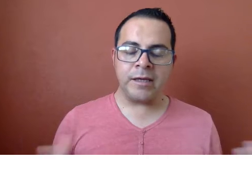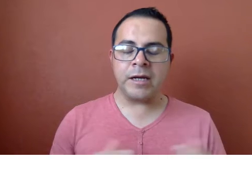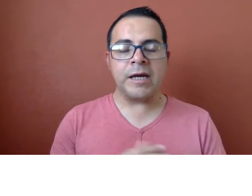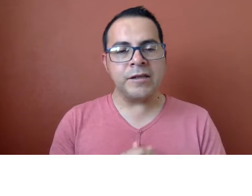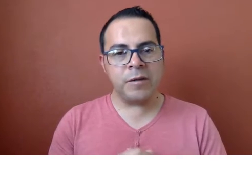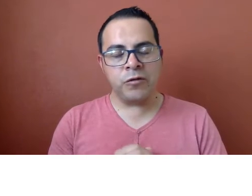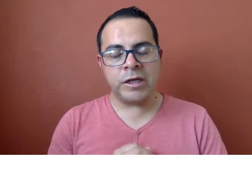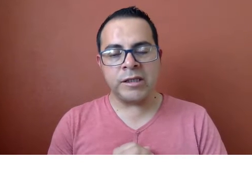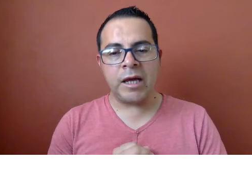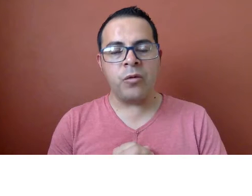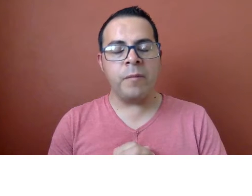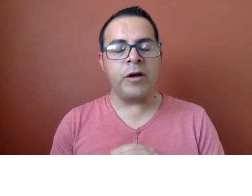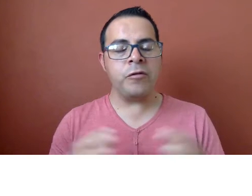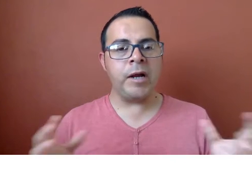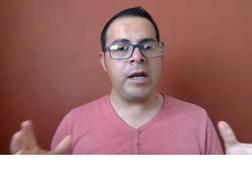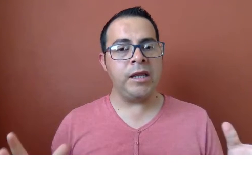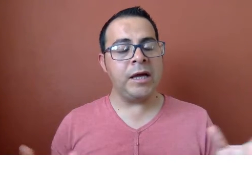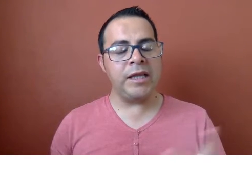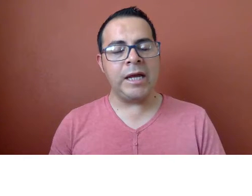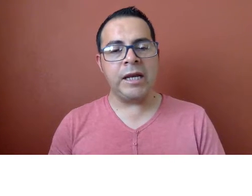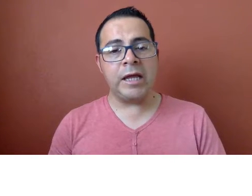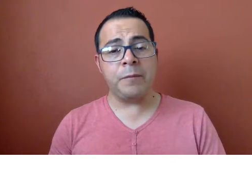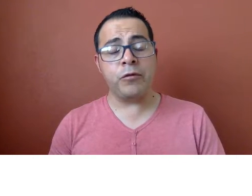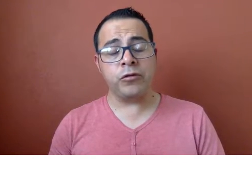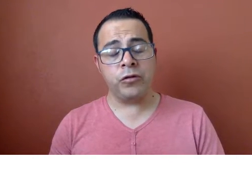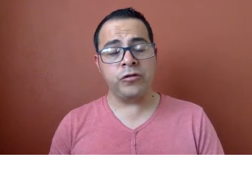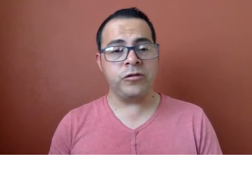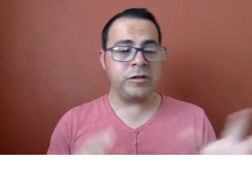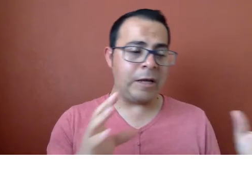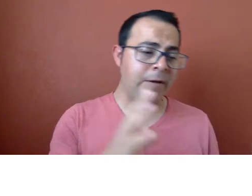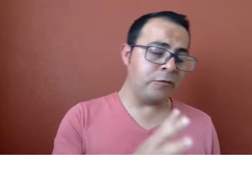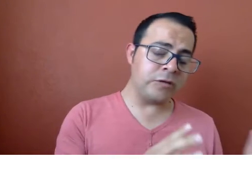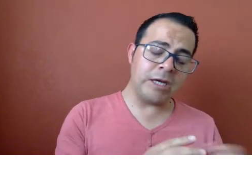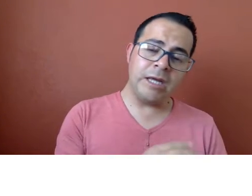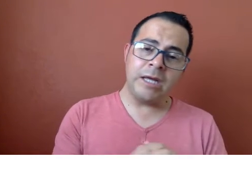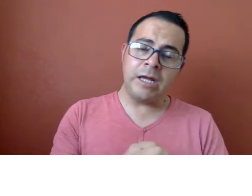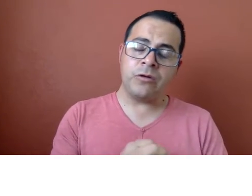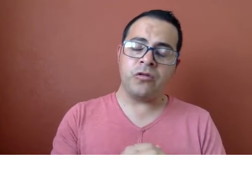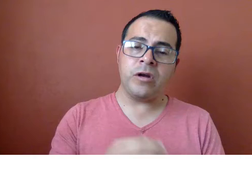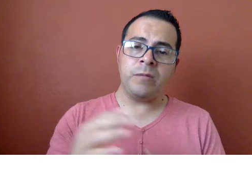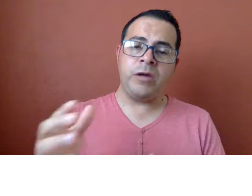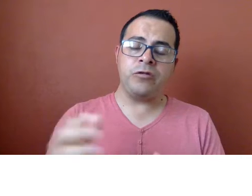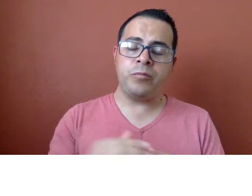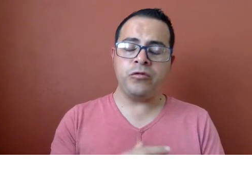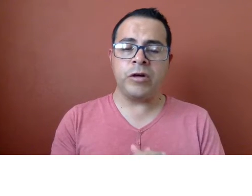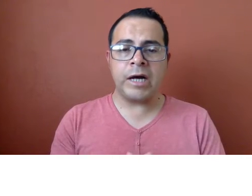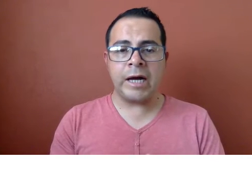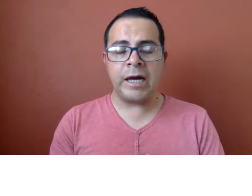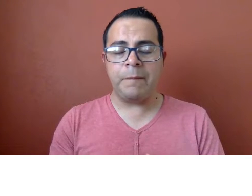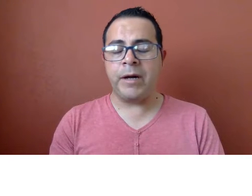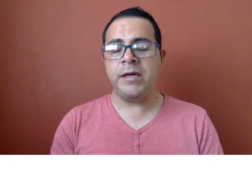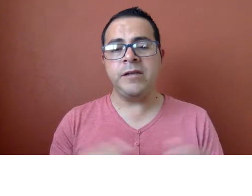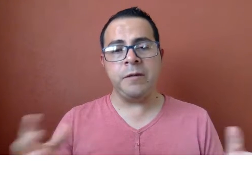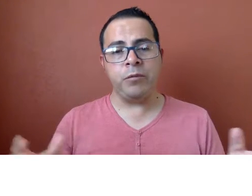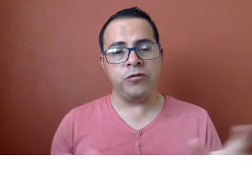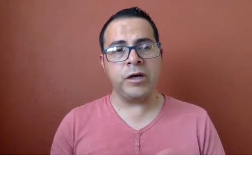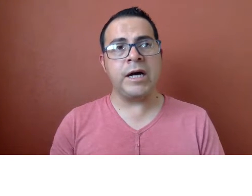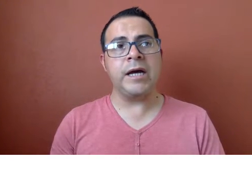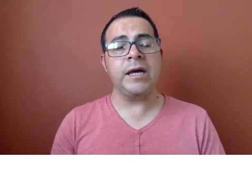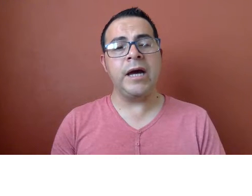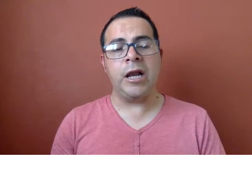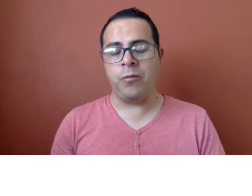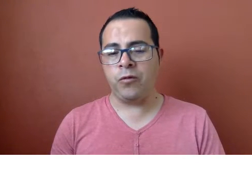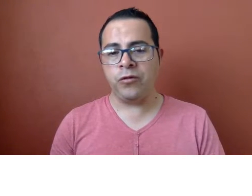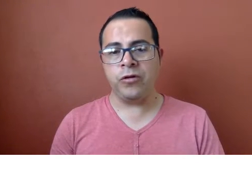que regresemos a esta nueva normalidad anhelada por todos. Sabemos que el coronavirus puso en jaque al país y puso